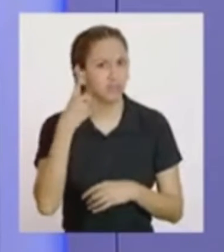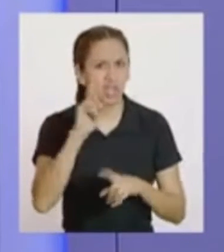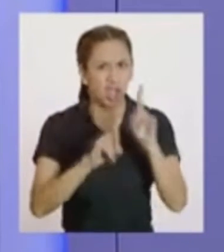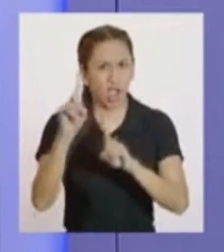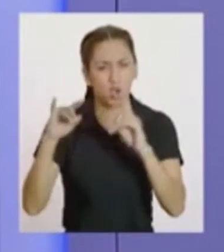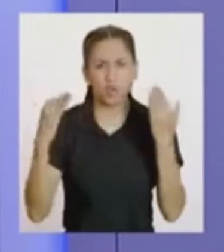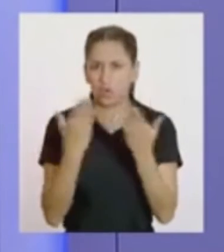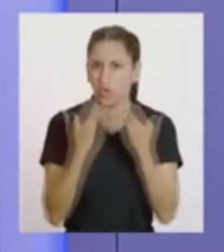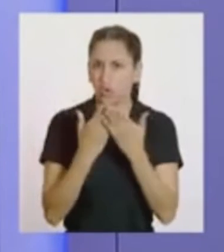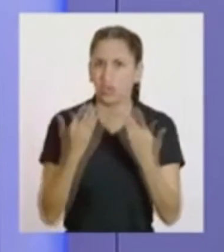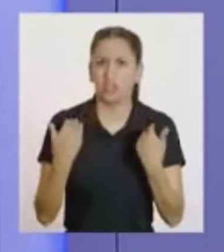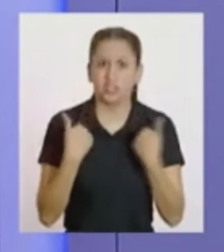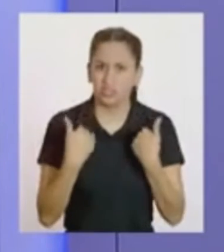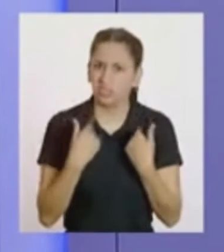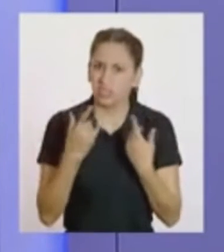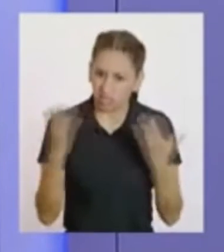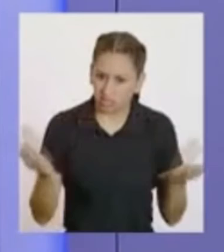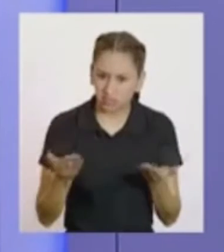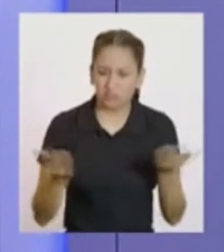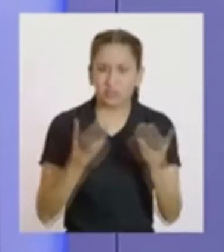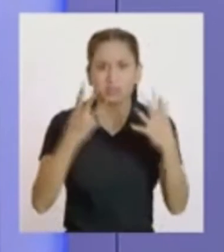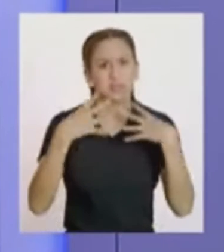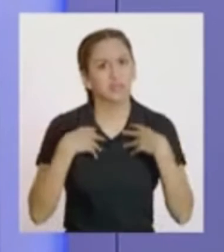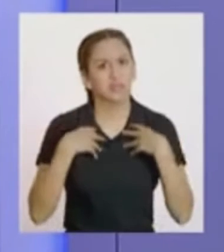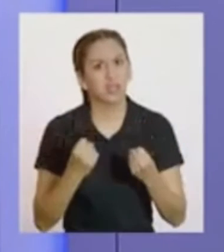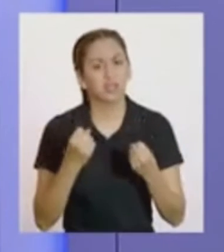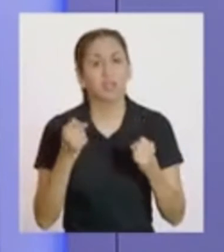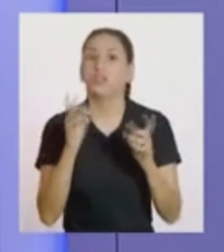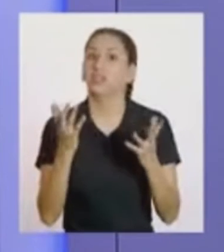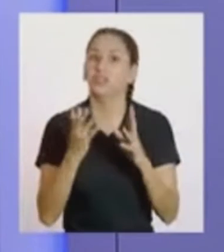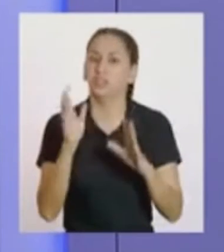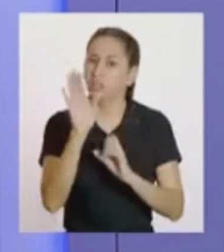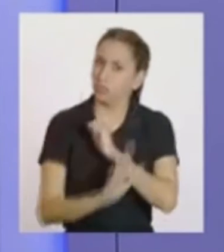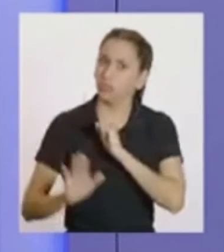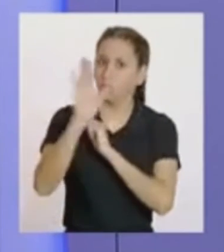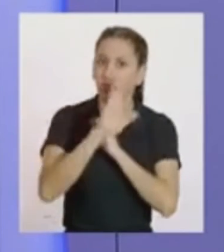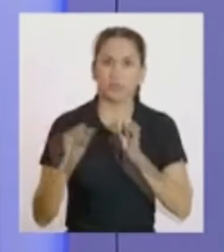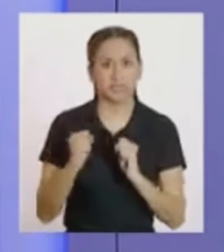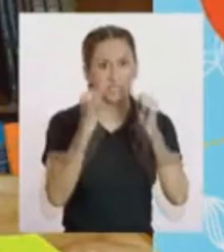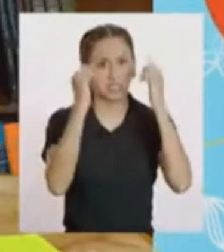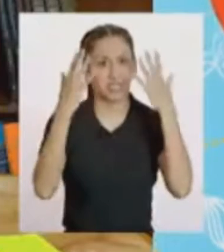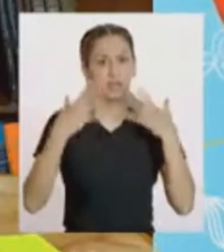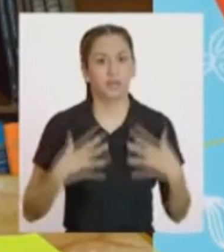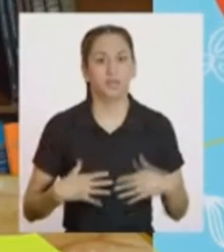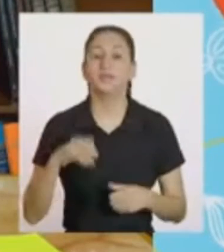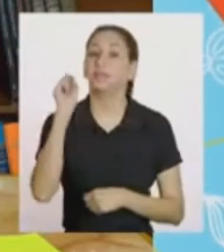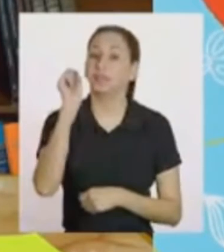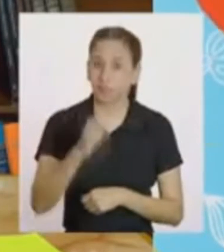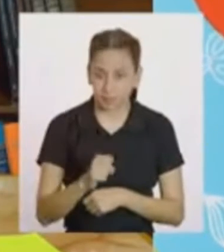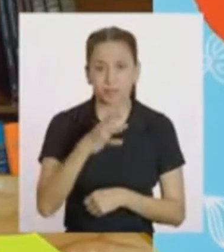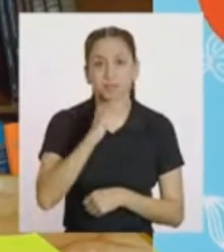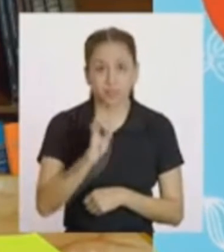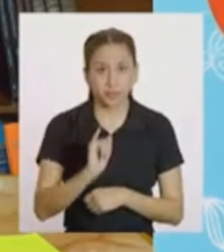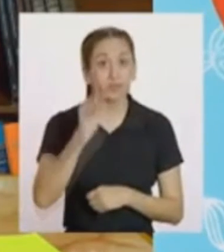unas escuelas que vienen promoviendo la salud y, por ende, la protección del sistema inmunológico. Así es.